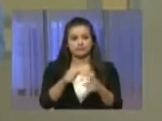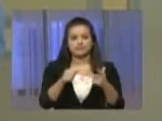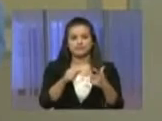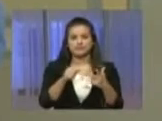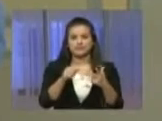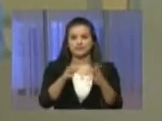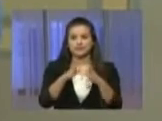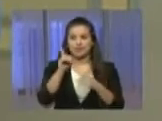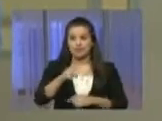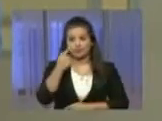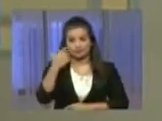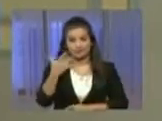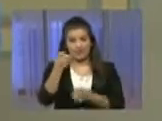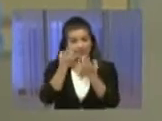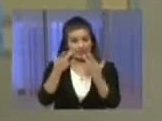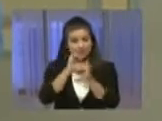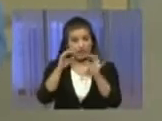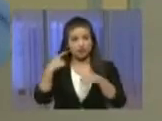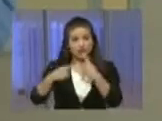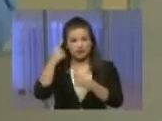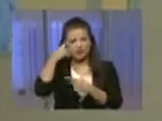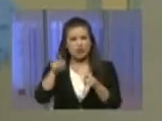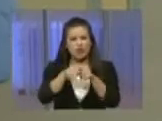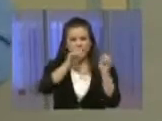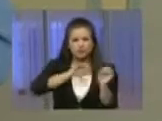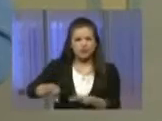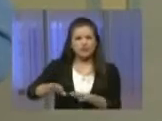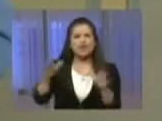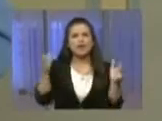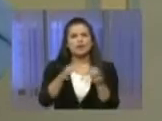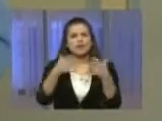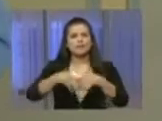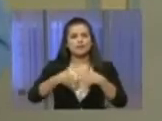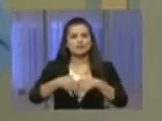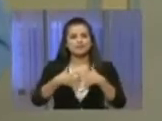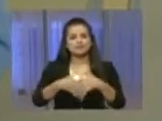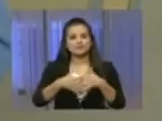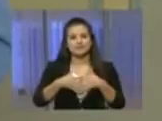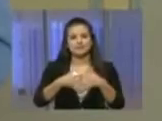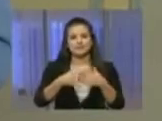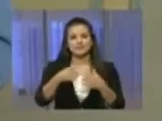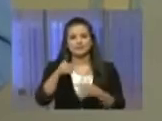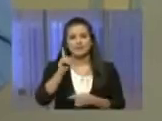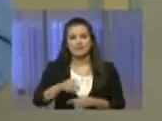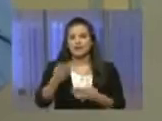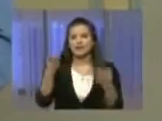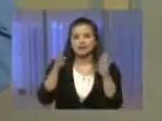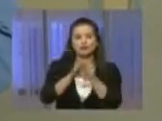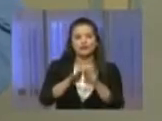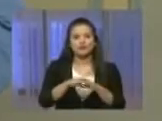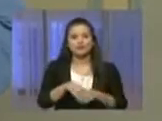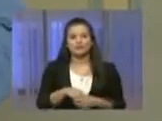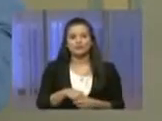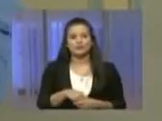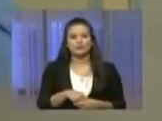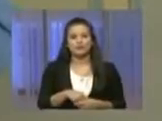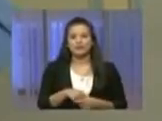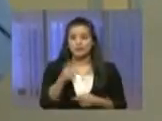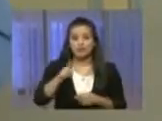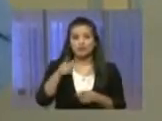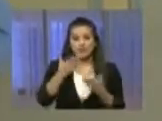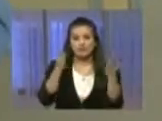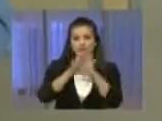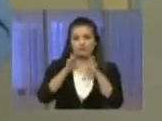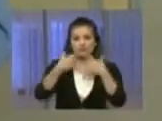denuncio así como fue abandonada la empresa Guardian así como no fue cerradas las cuentas en el citybank y así como los